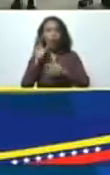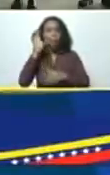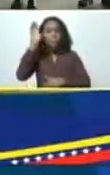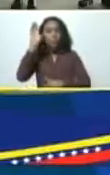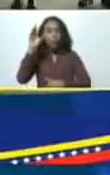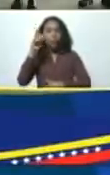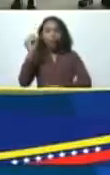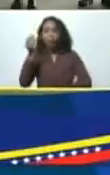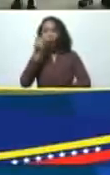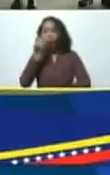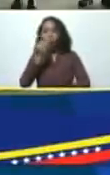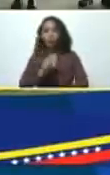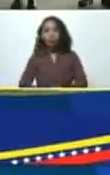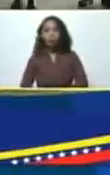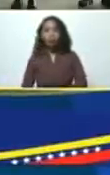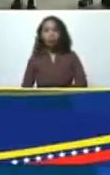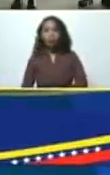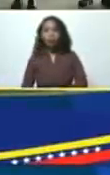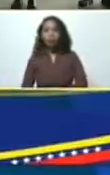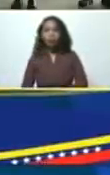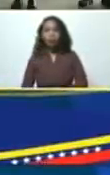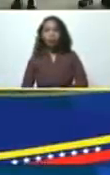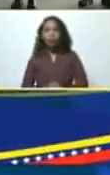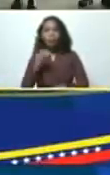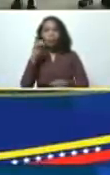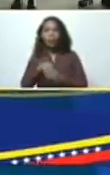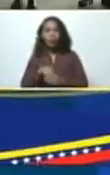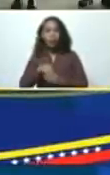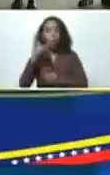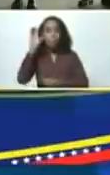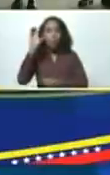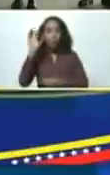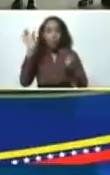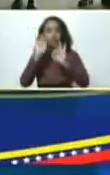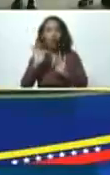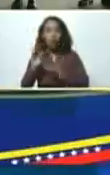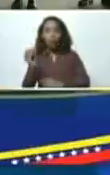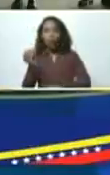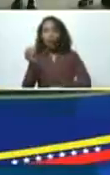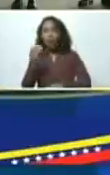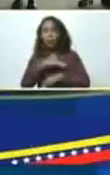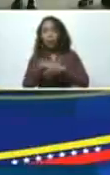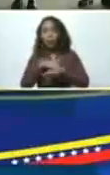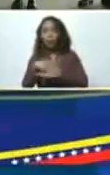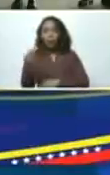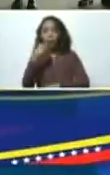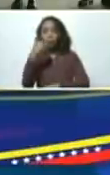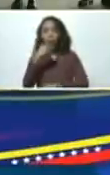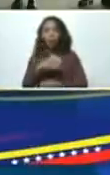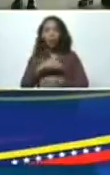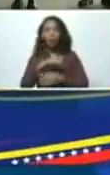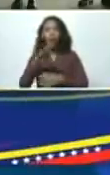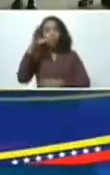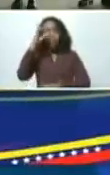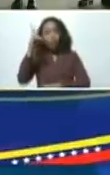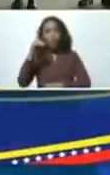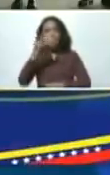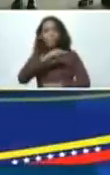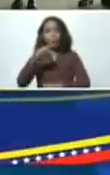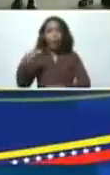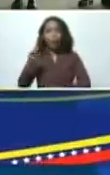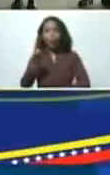consumo y entrarle al patrón de consumo de Altellería, Delcy, Castro Soteldo, pastas de